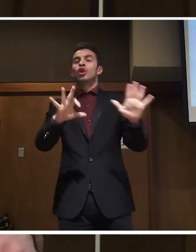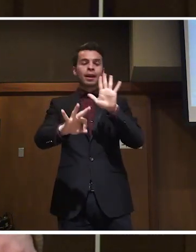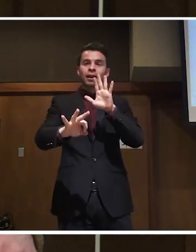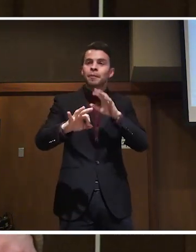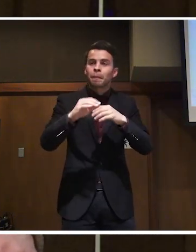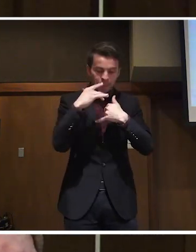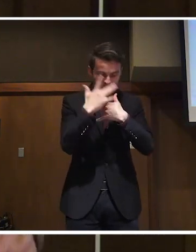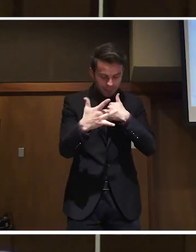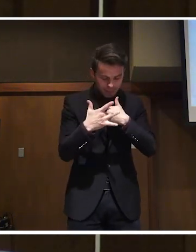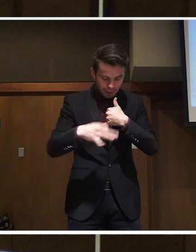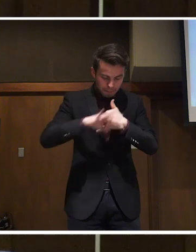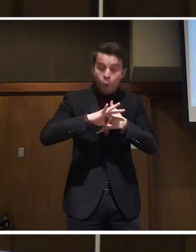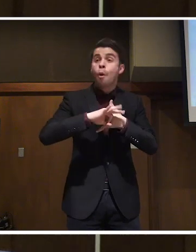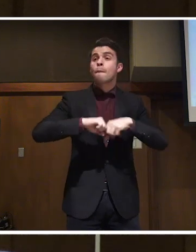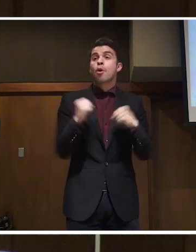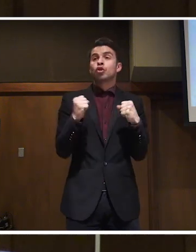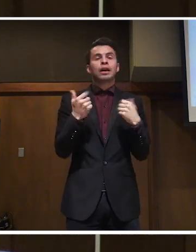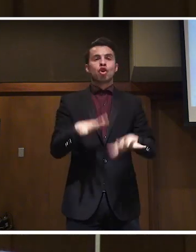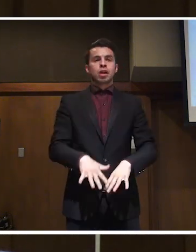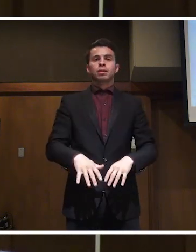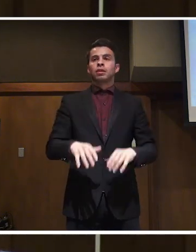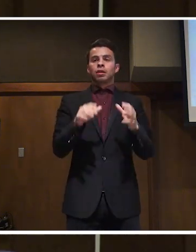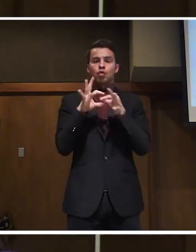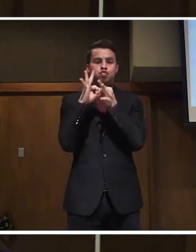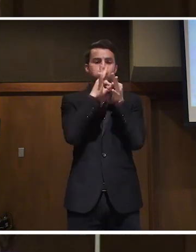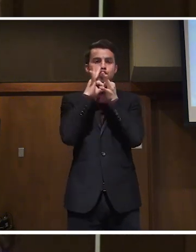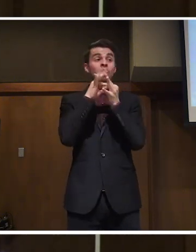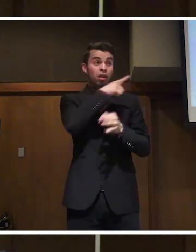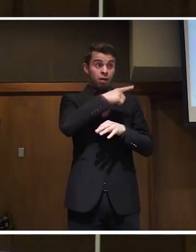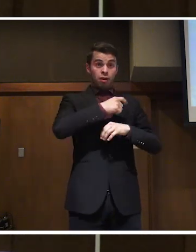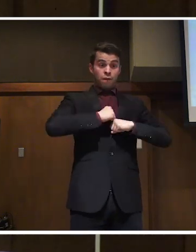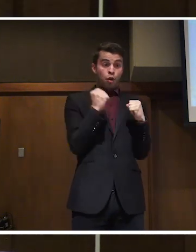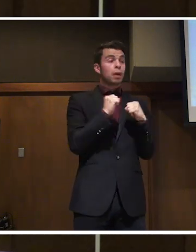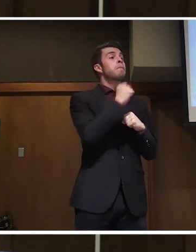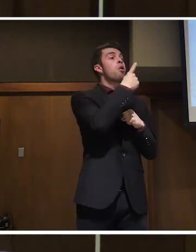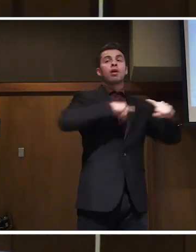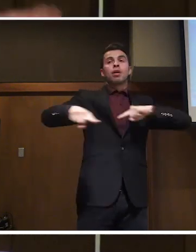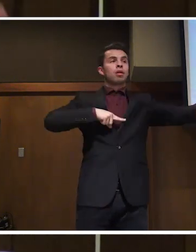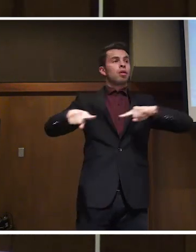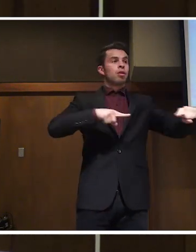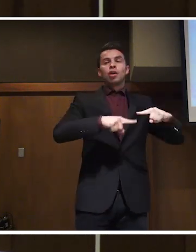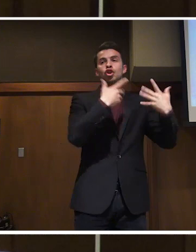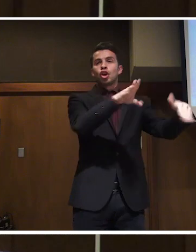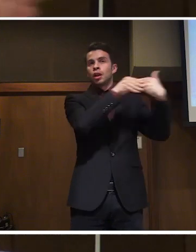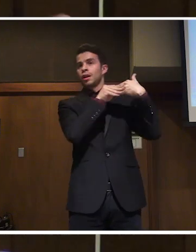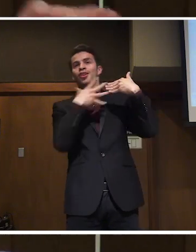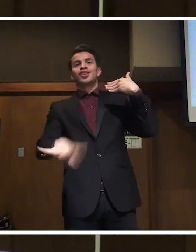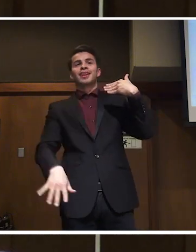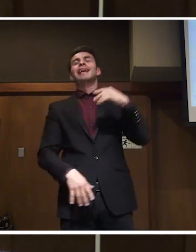una resistencia muy grande a ser parte de una unidad controlada por Bogotá. Y esa resistencia, ustedes saben, sigue hasta el siglo